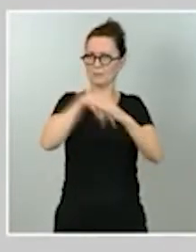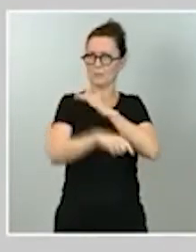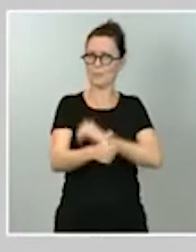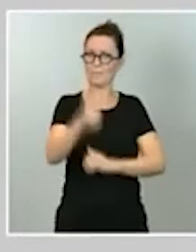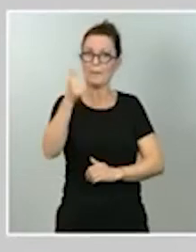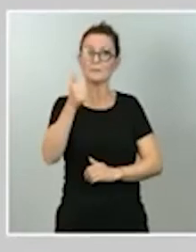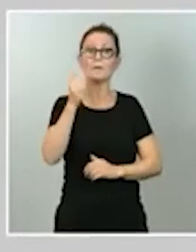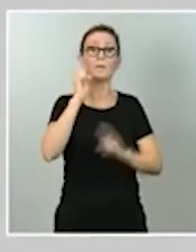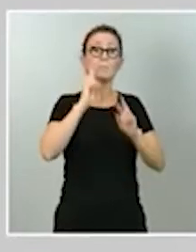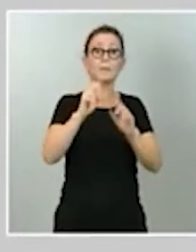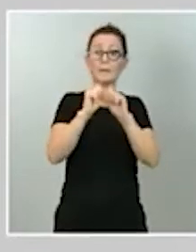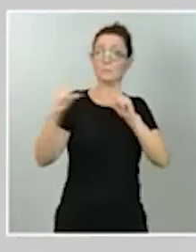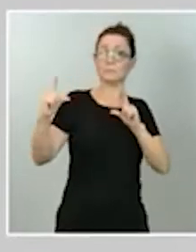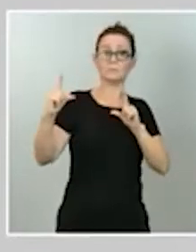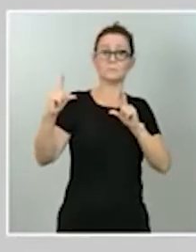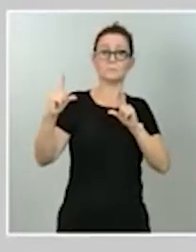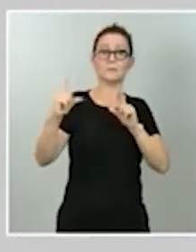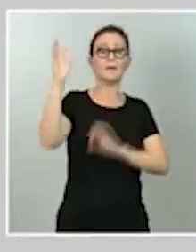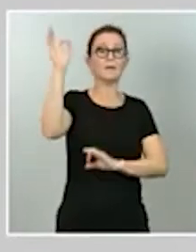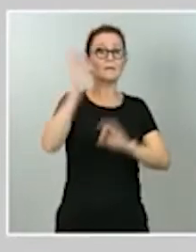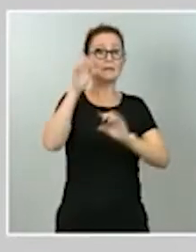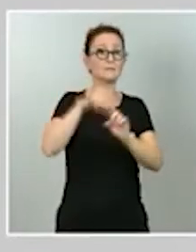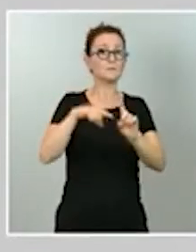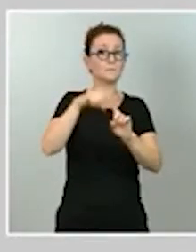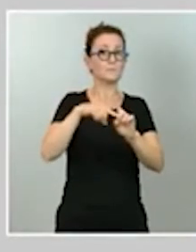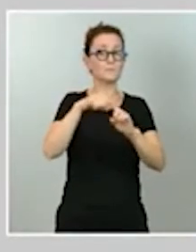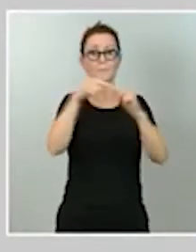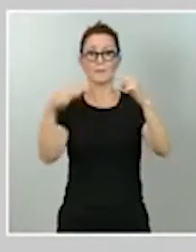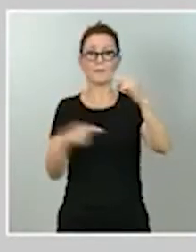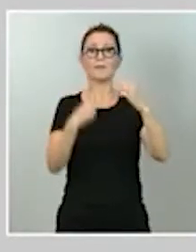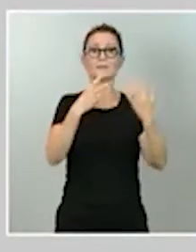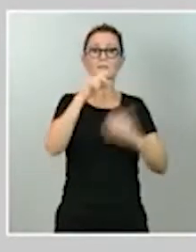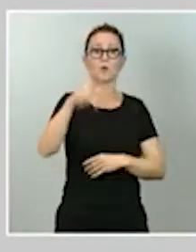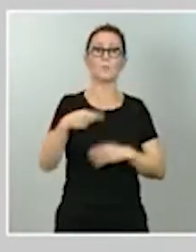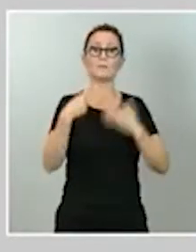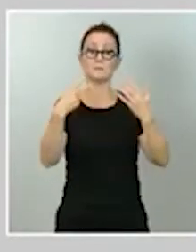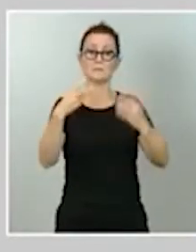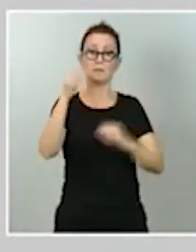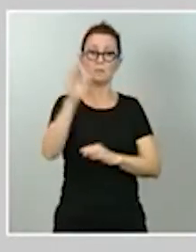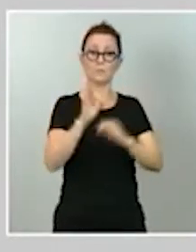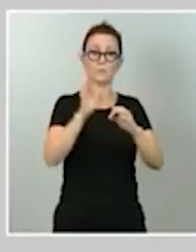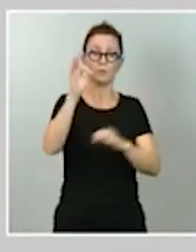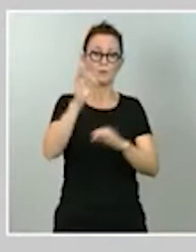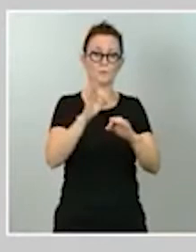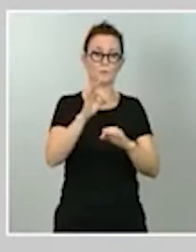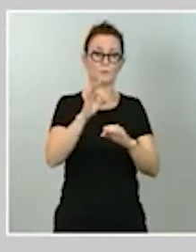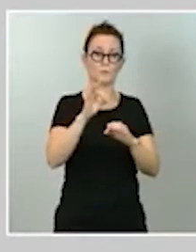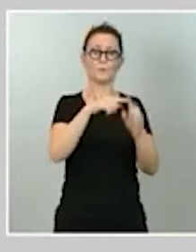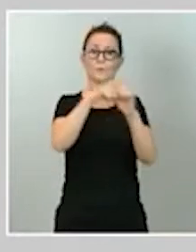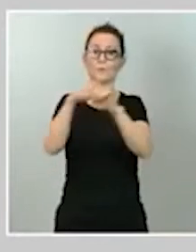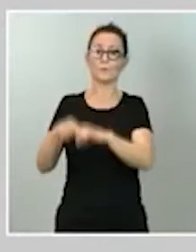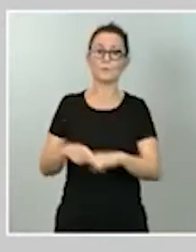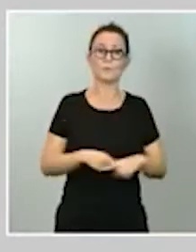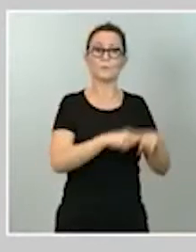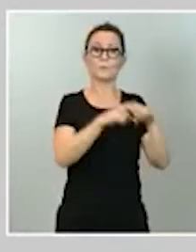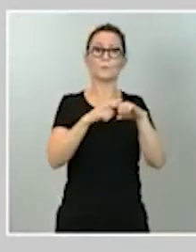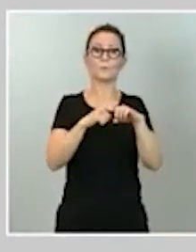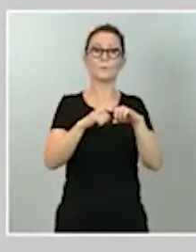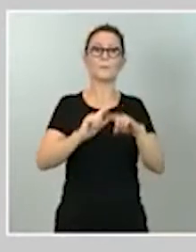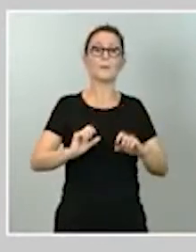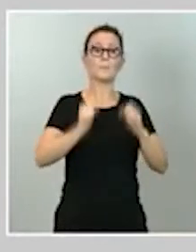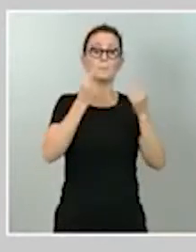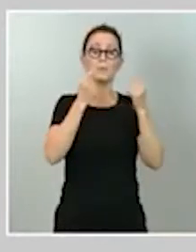la tasa de referencia de este déficit del 7 7 por ciento se repartiría en un primer momento de la siguiente forma